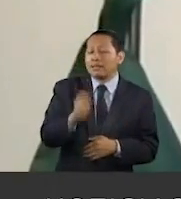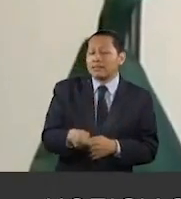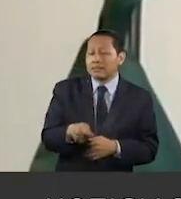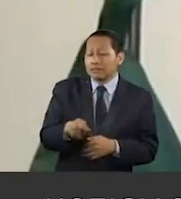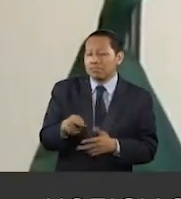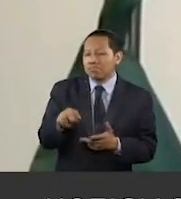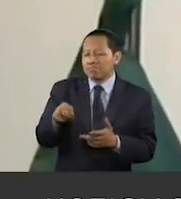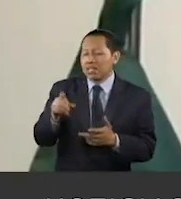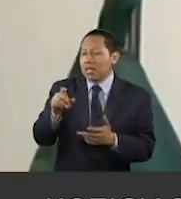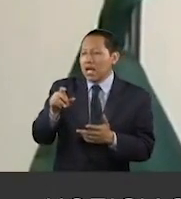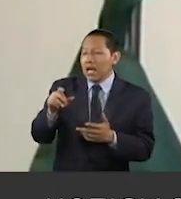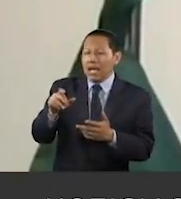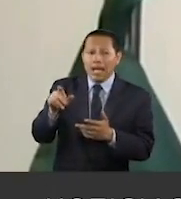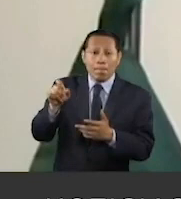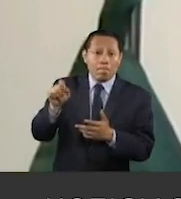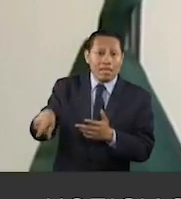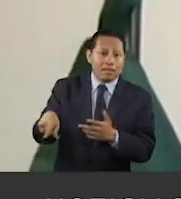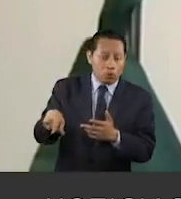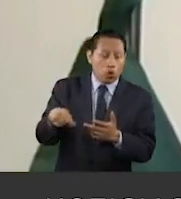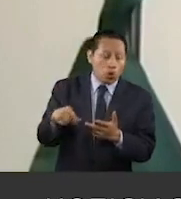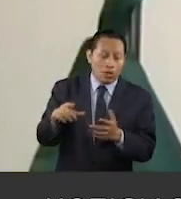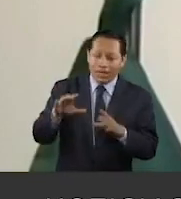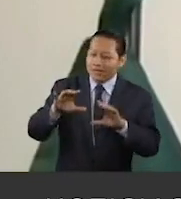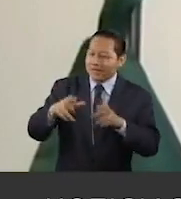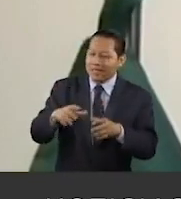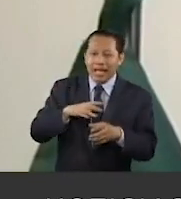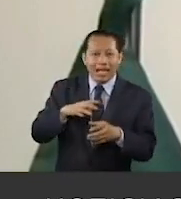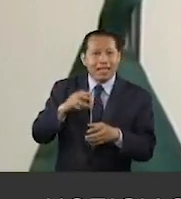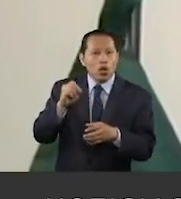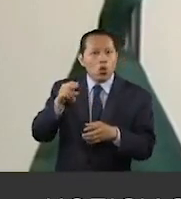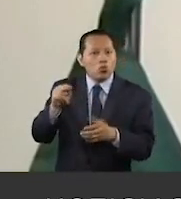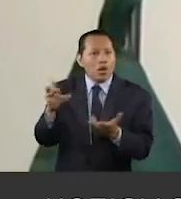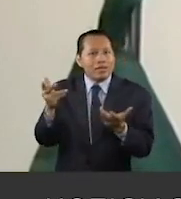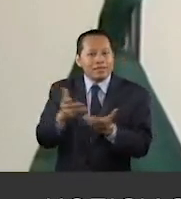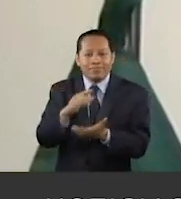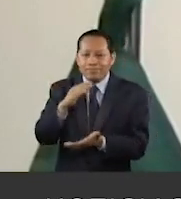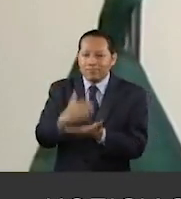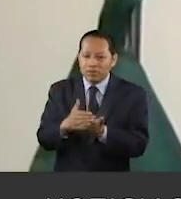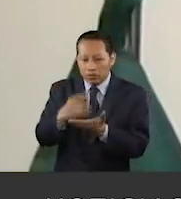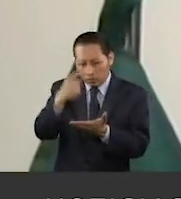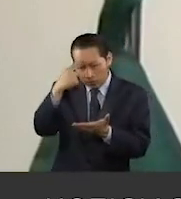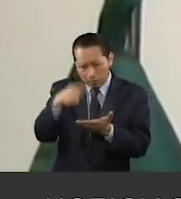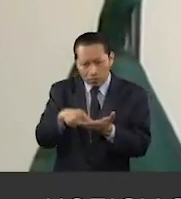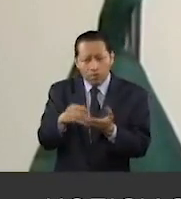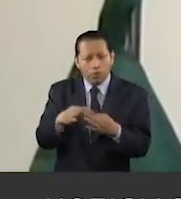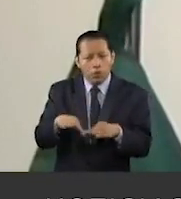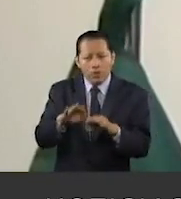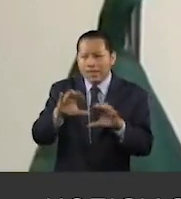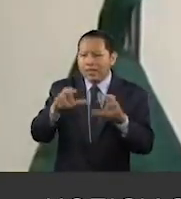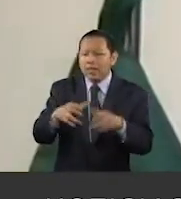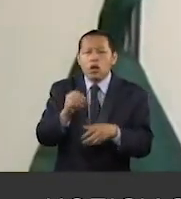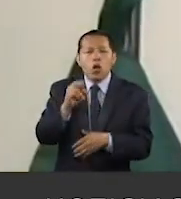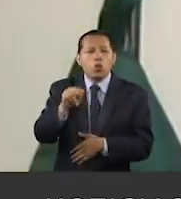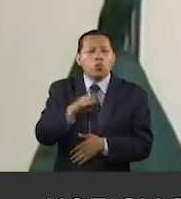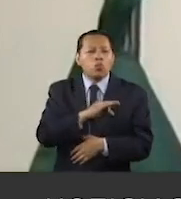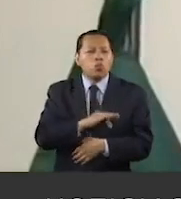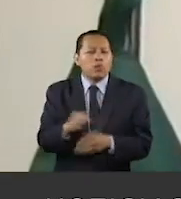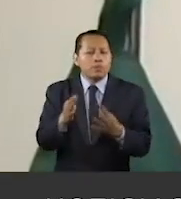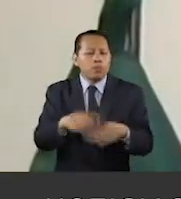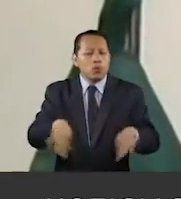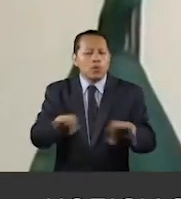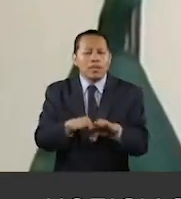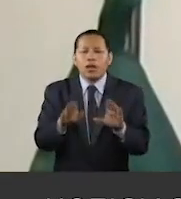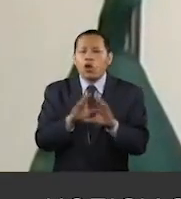Unidas. Yo creo que el problema de fondo hoy día en la Organización de las Naciones Unidas es la forma en que